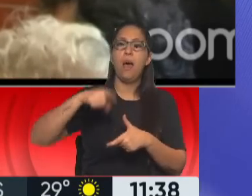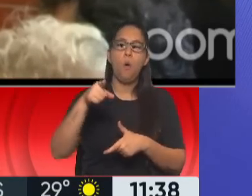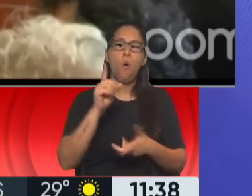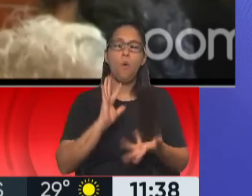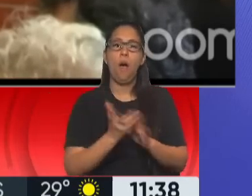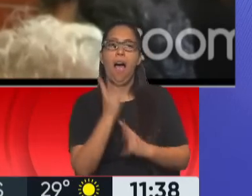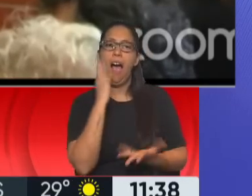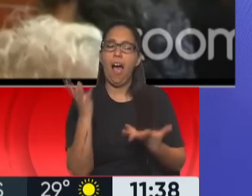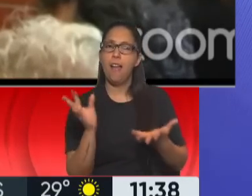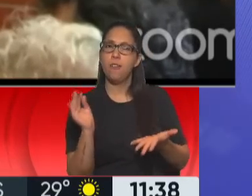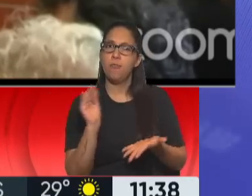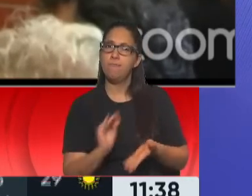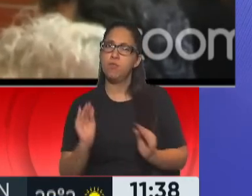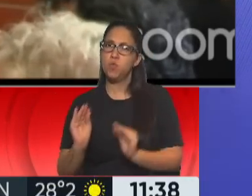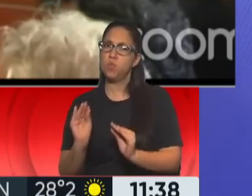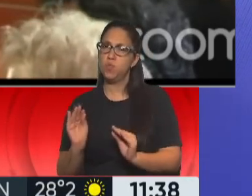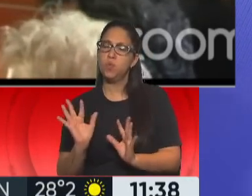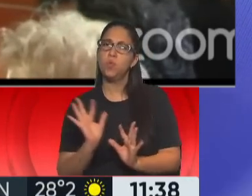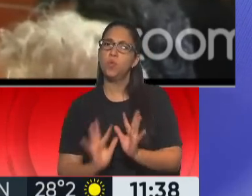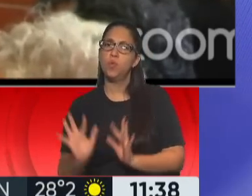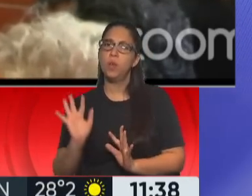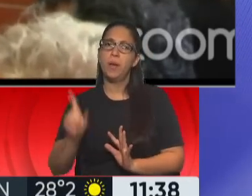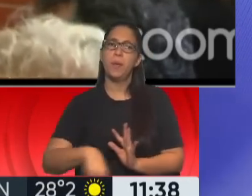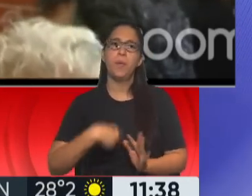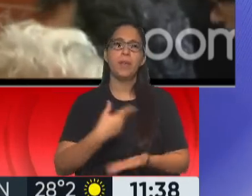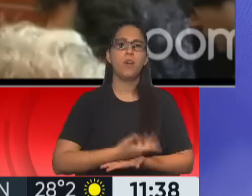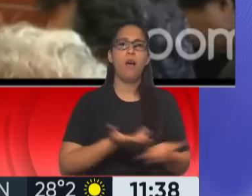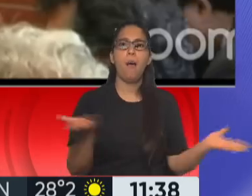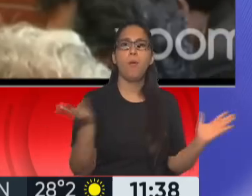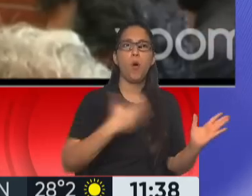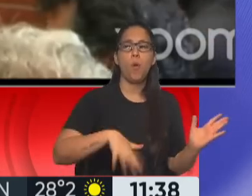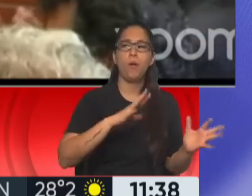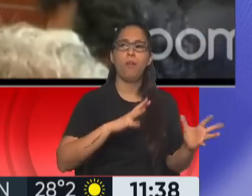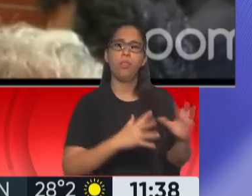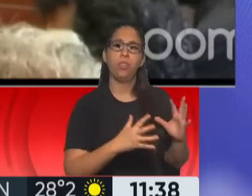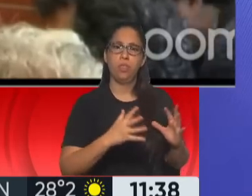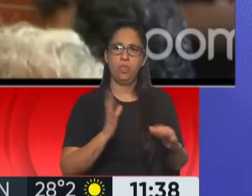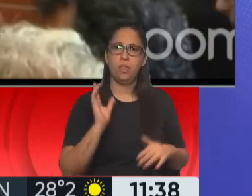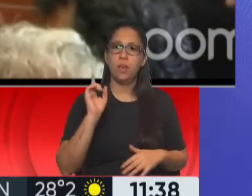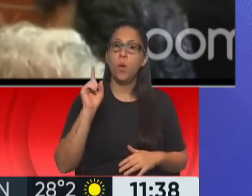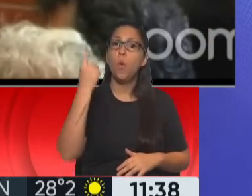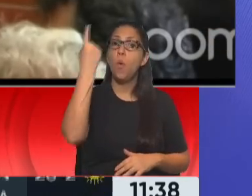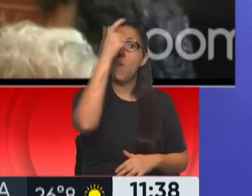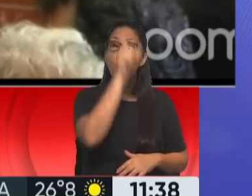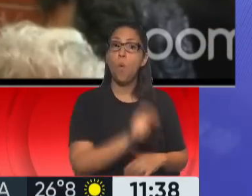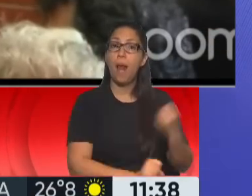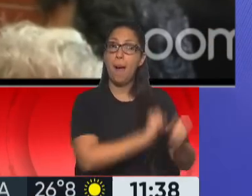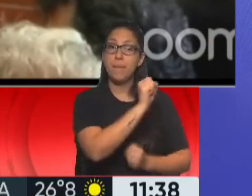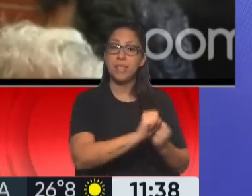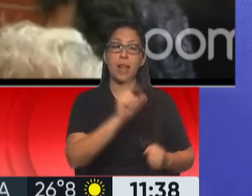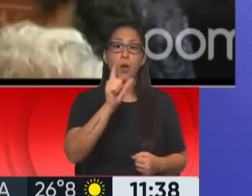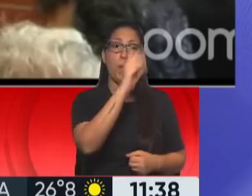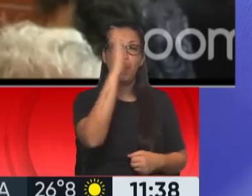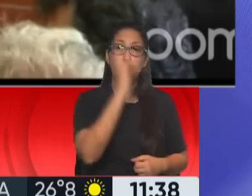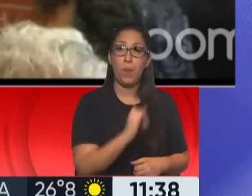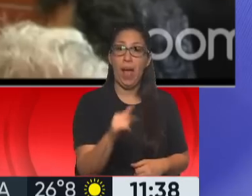maniobra fraudulenta que perjudicó justamente los intereses del erario público. Y en ese contexto, un empresario como Lázaro Báez, que también